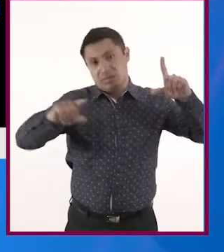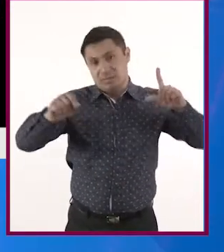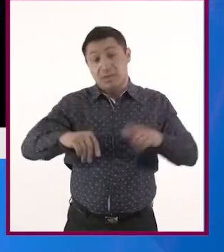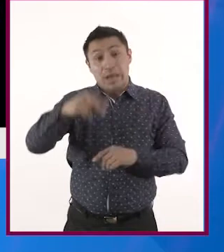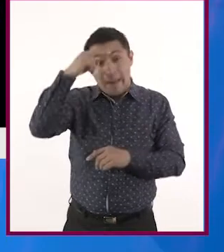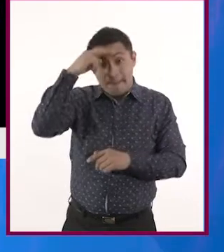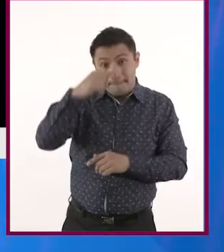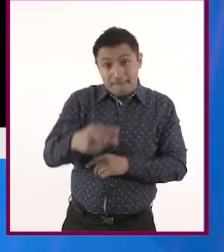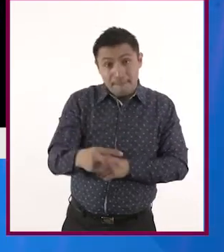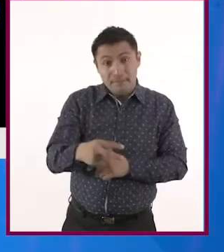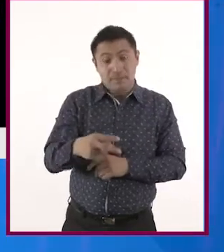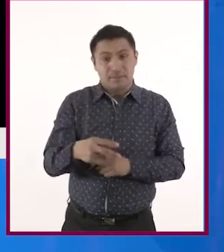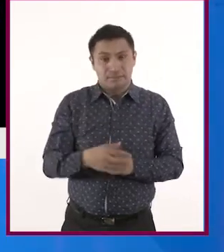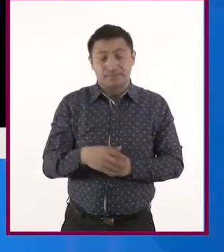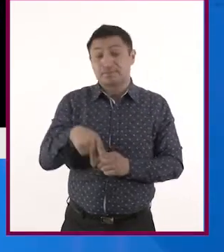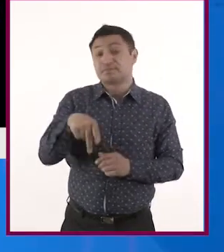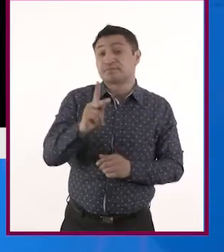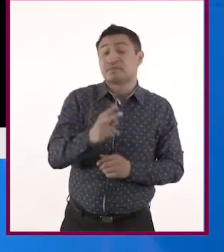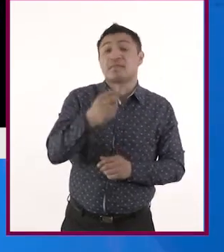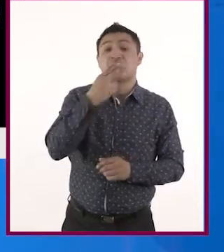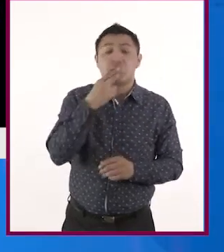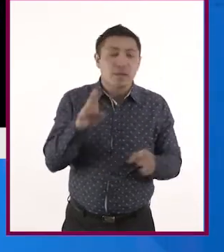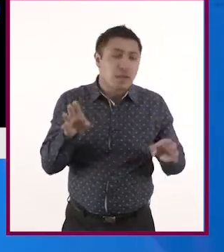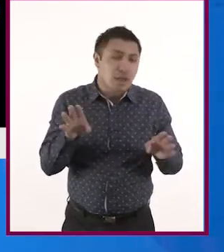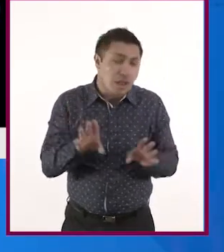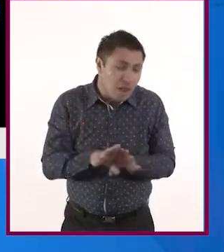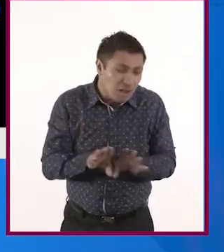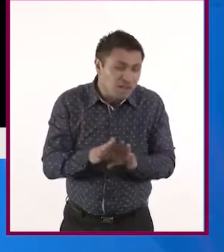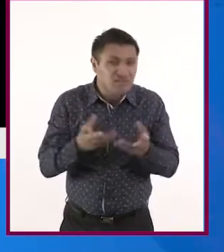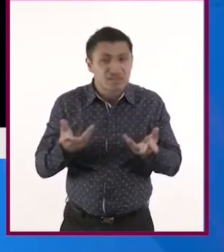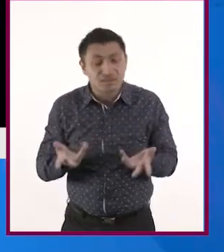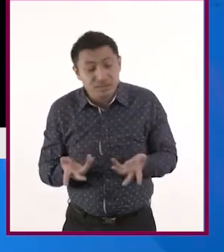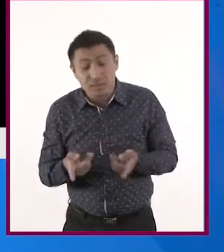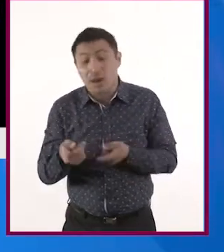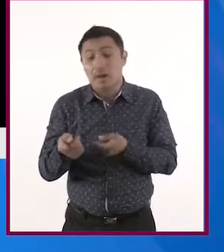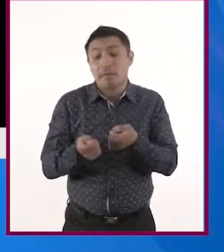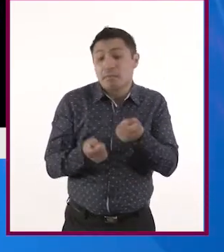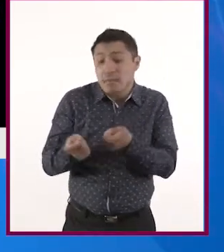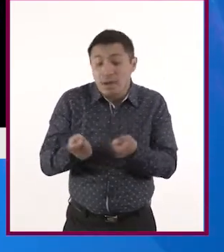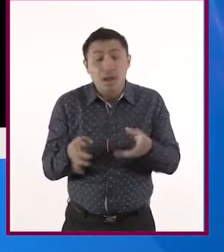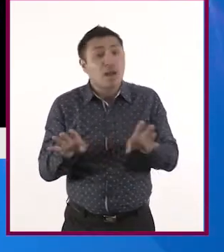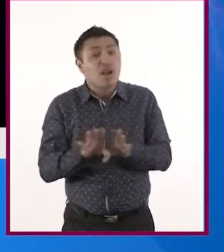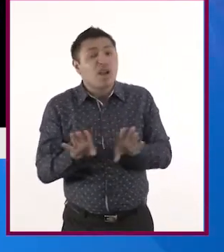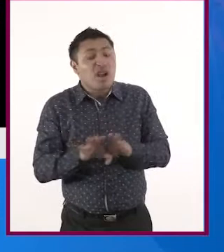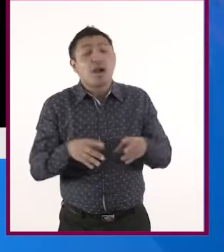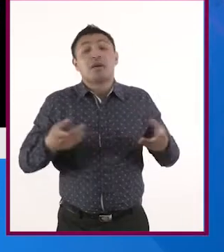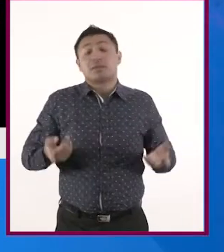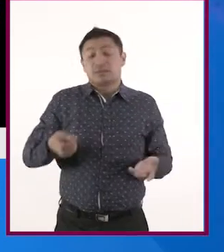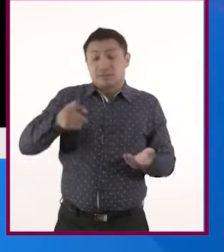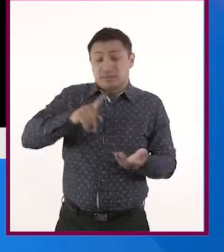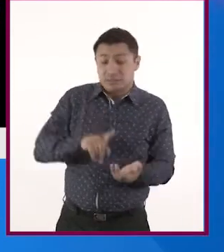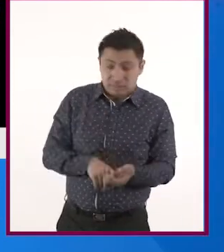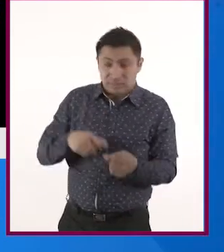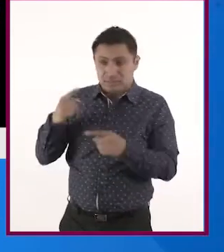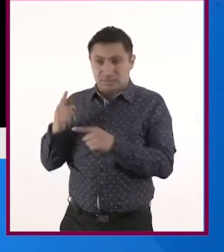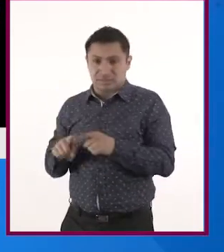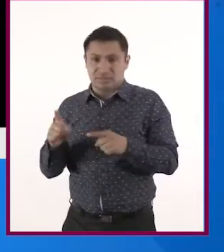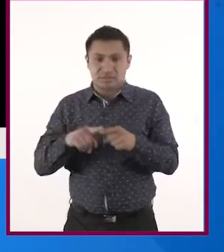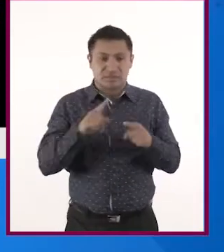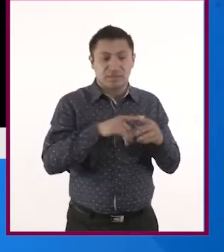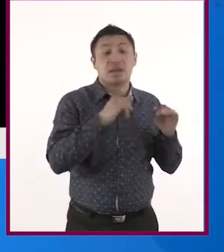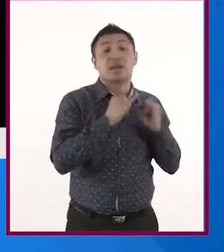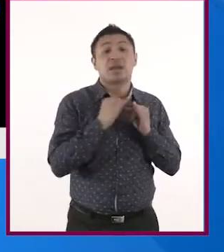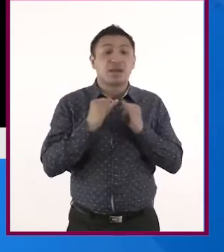pero esta es utilizada, explotada o manejada a partir de distintas instancias que pueden ser